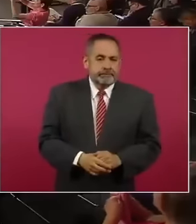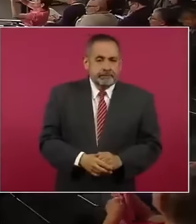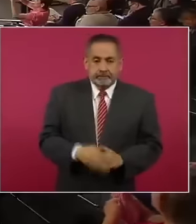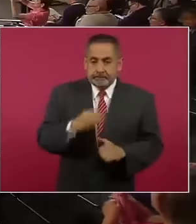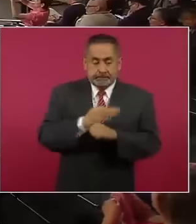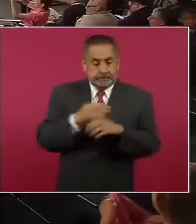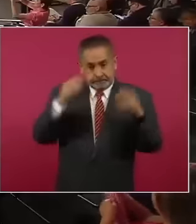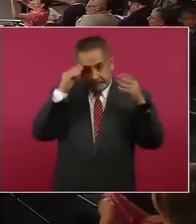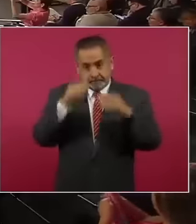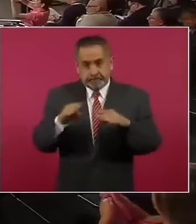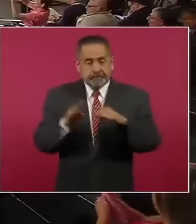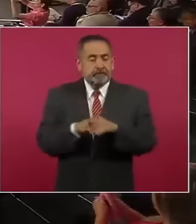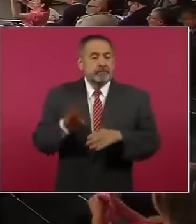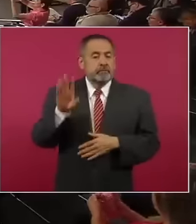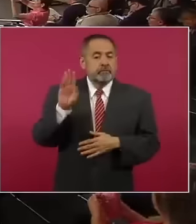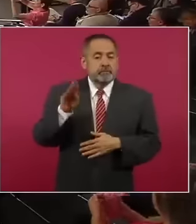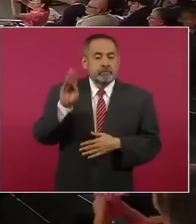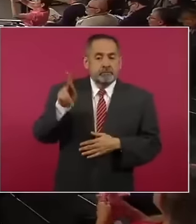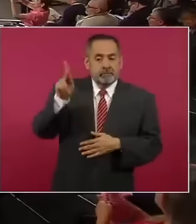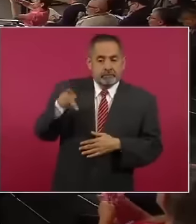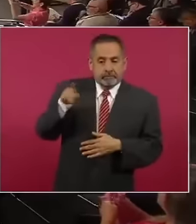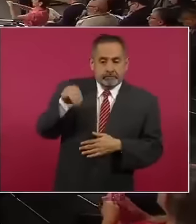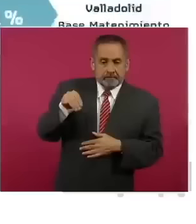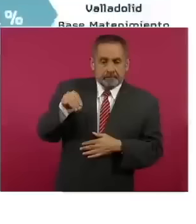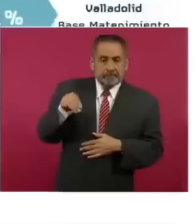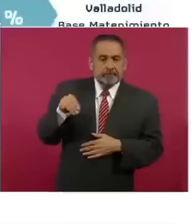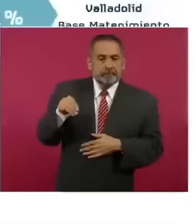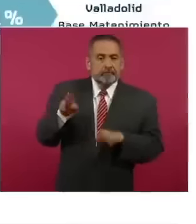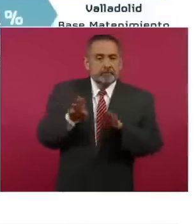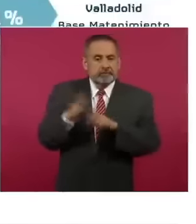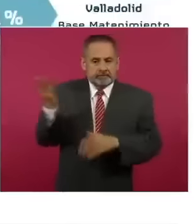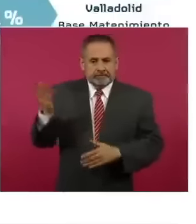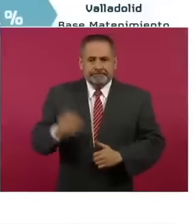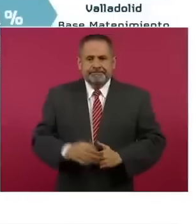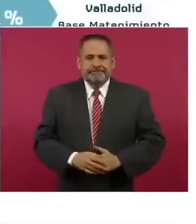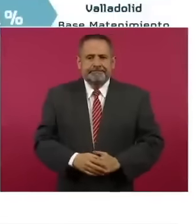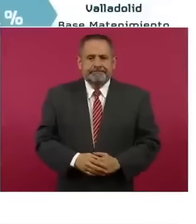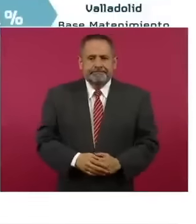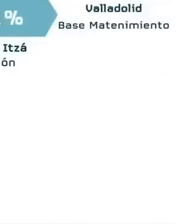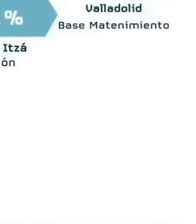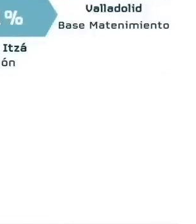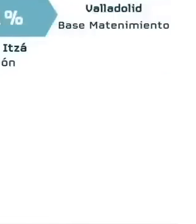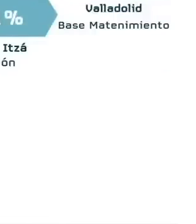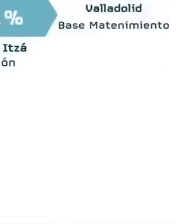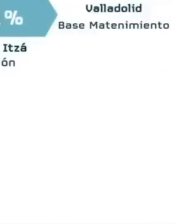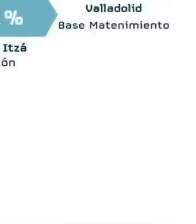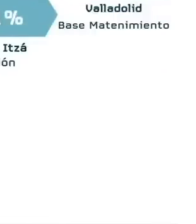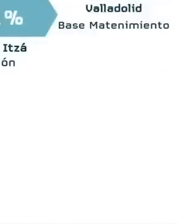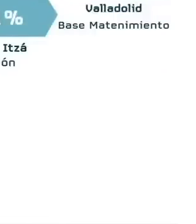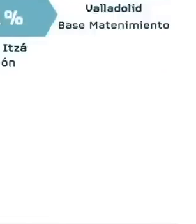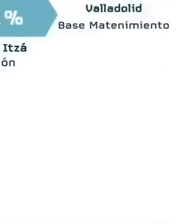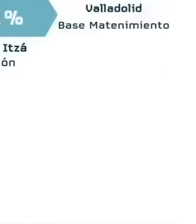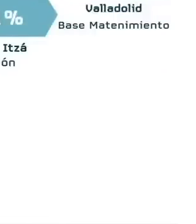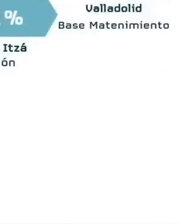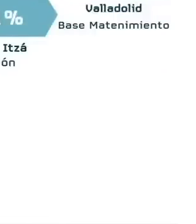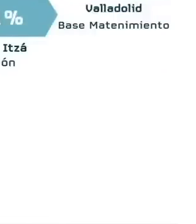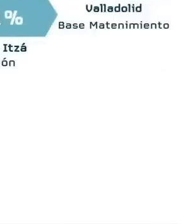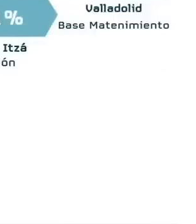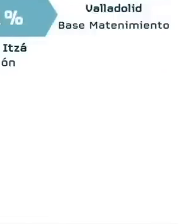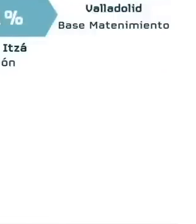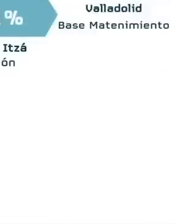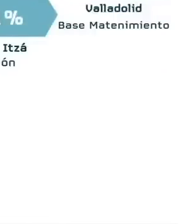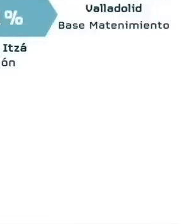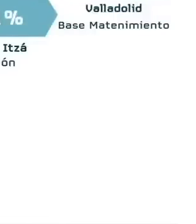enfocándonos ahorita en 90 kilómetros de vía doble que estarán confinados y listos para que